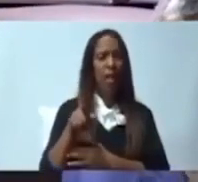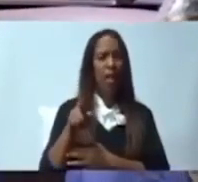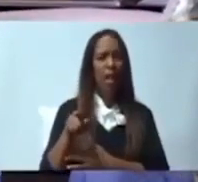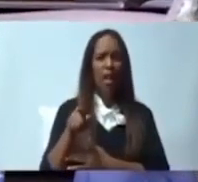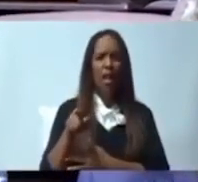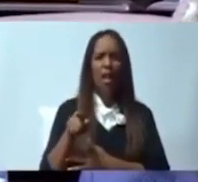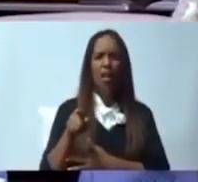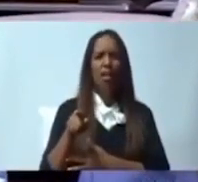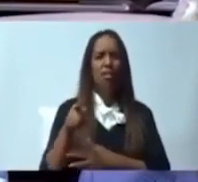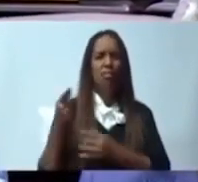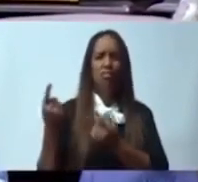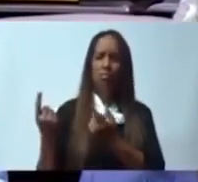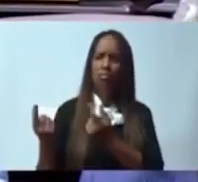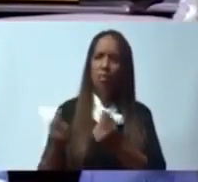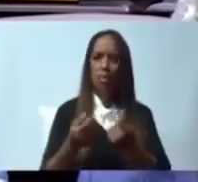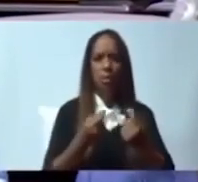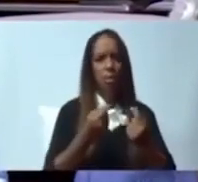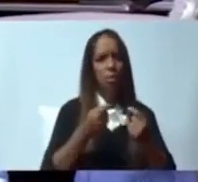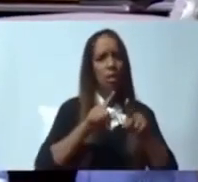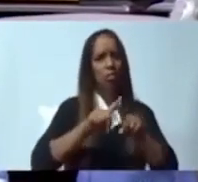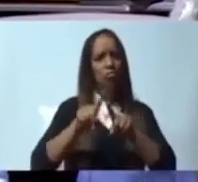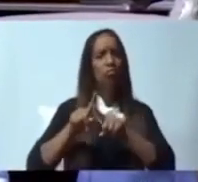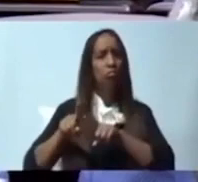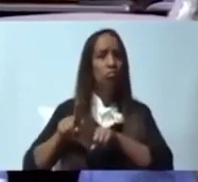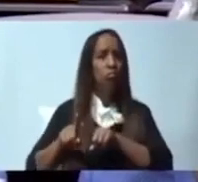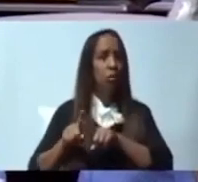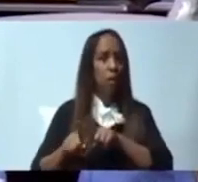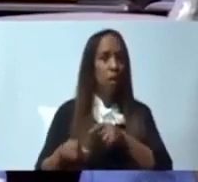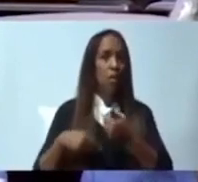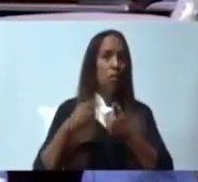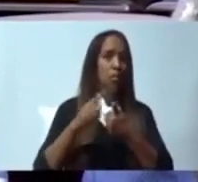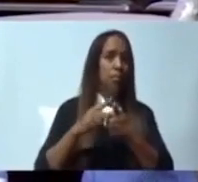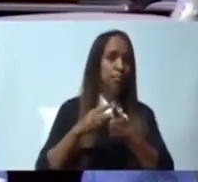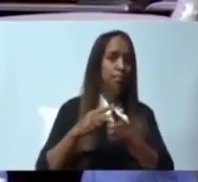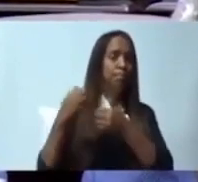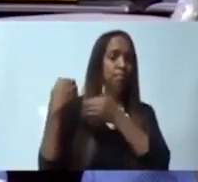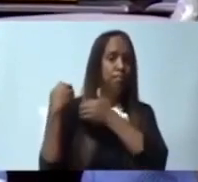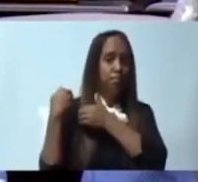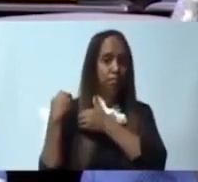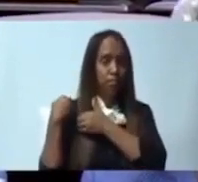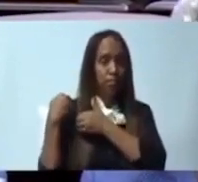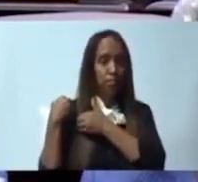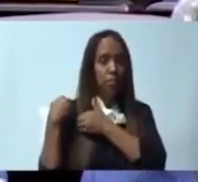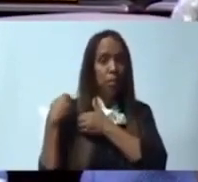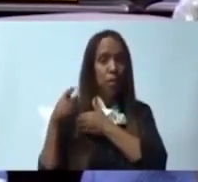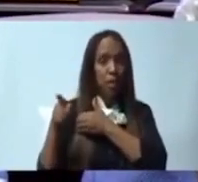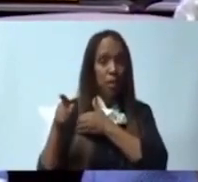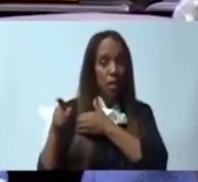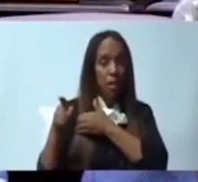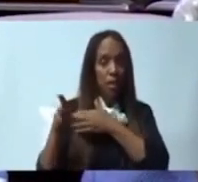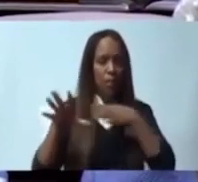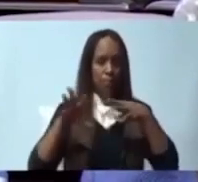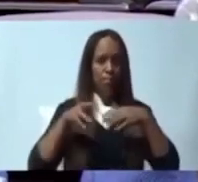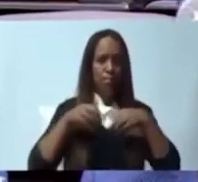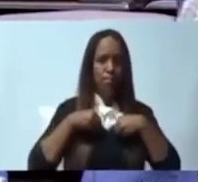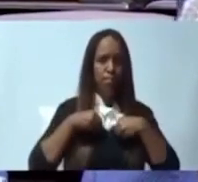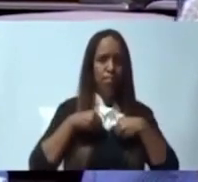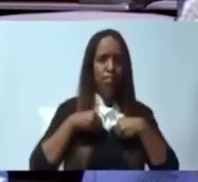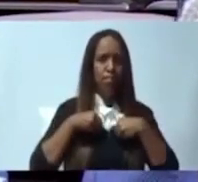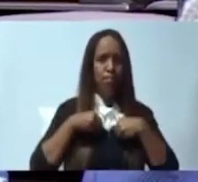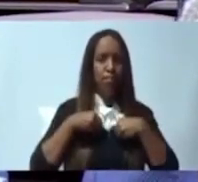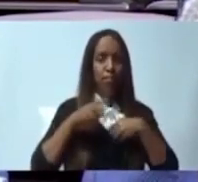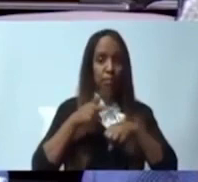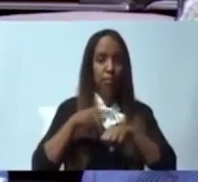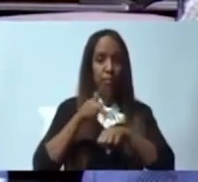Porque dice él, juez de la Suprema, que aparentemente hay algunos indicios en contra de ella.